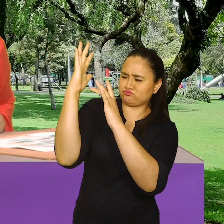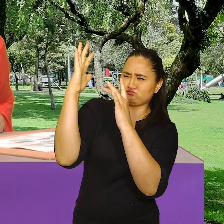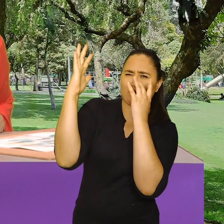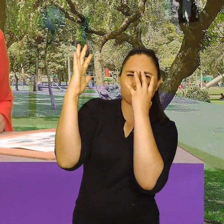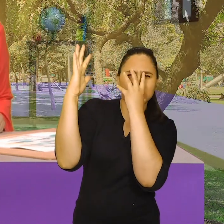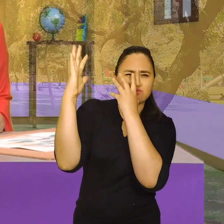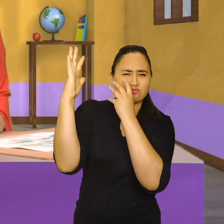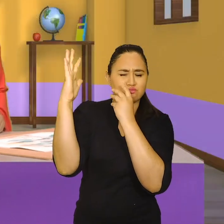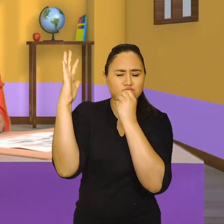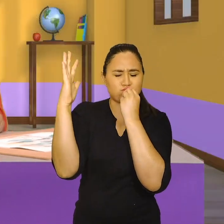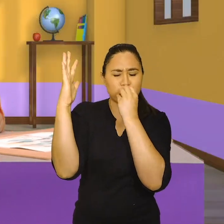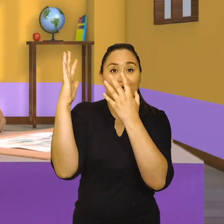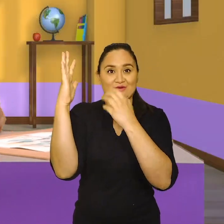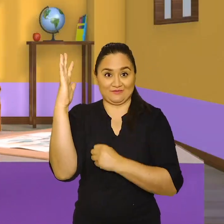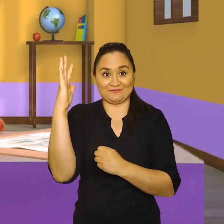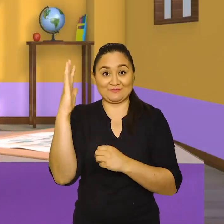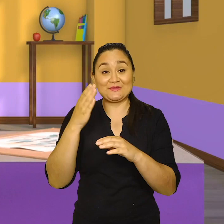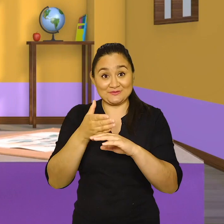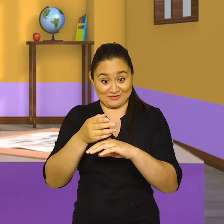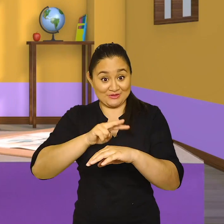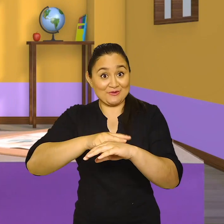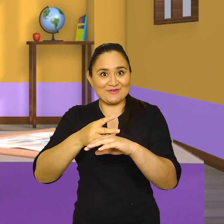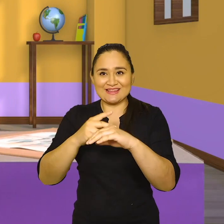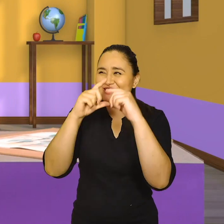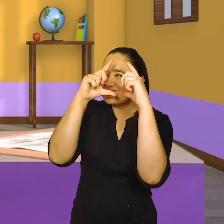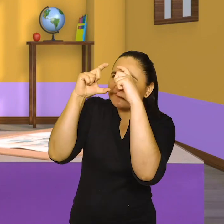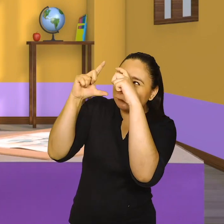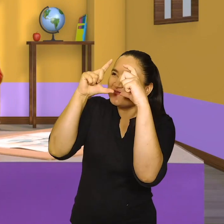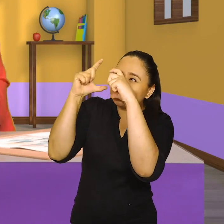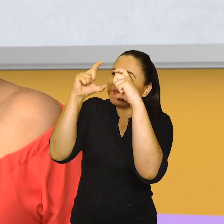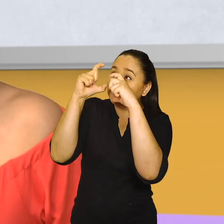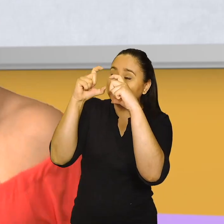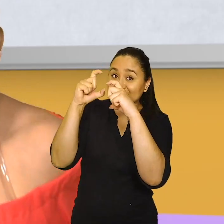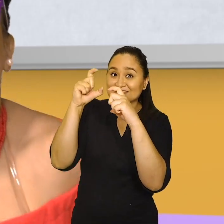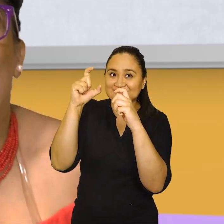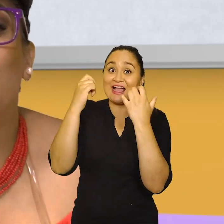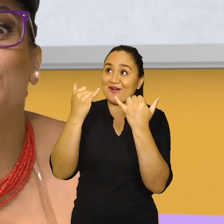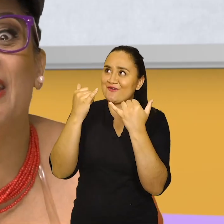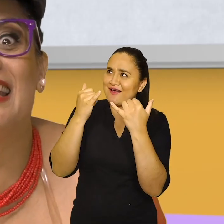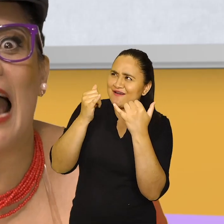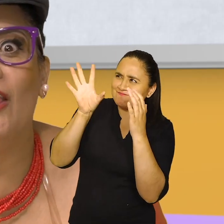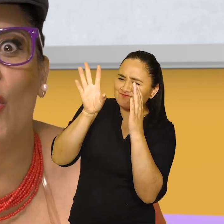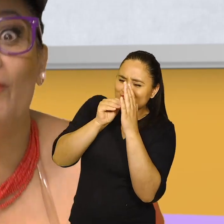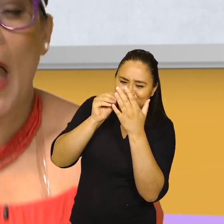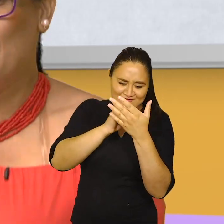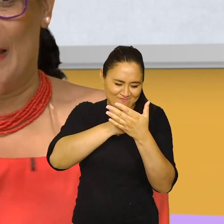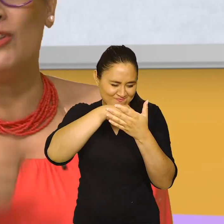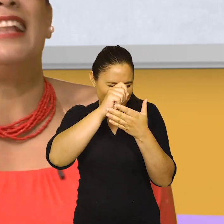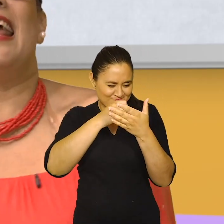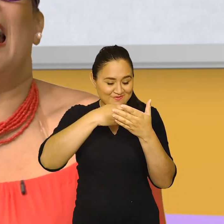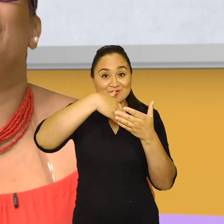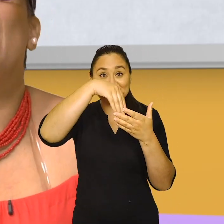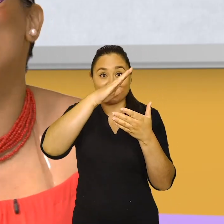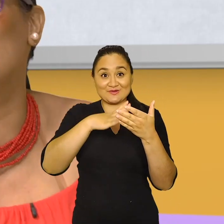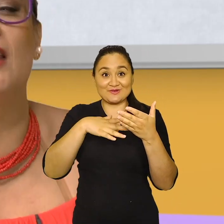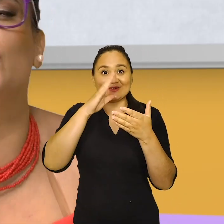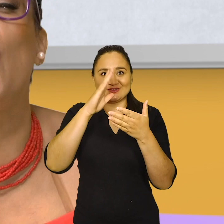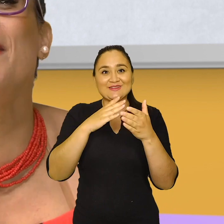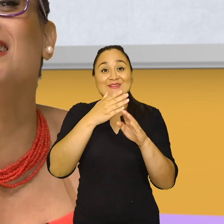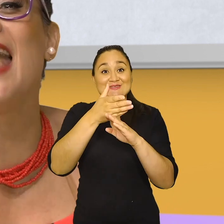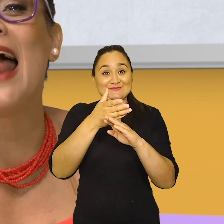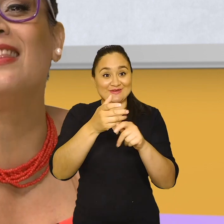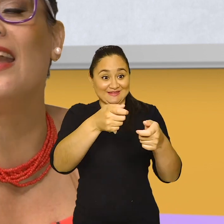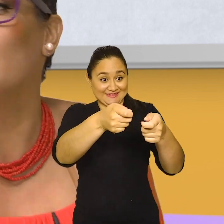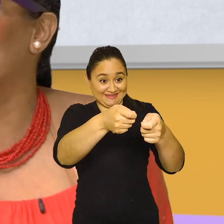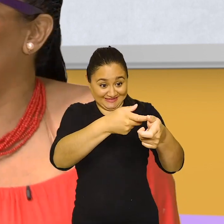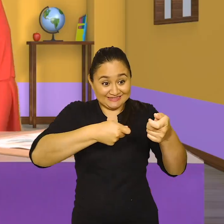árbol de cedro. Con mi sobrina le tomamos fotos. Lo estamos pintando. Vamos a intercambiar nuestras